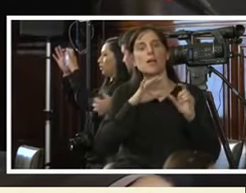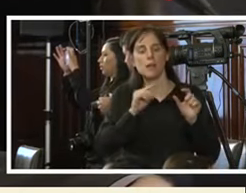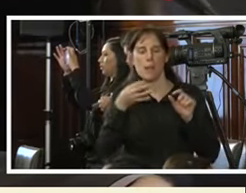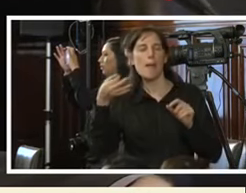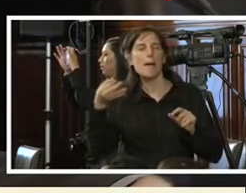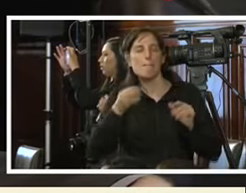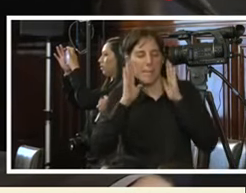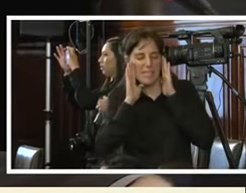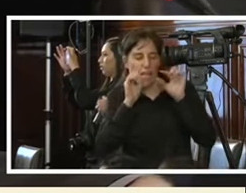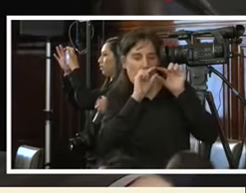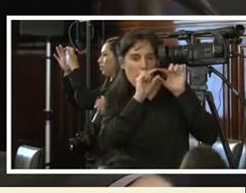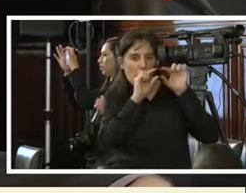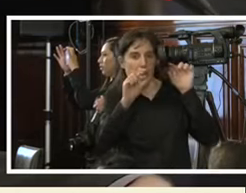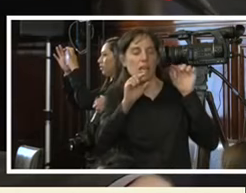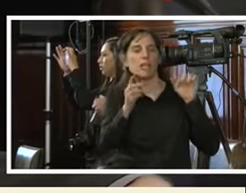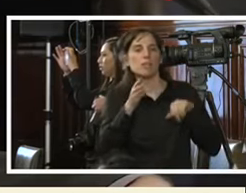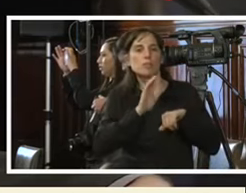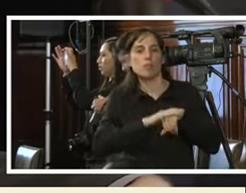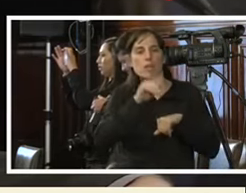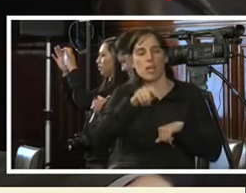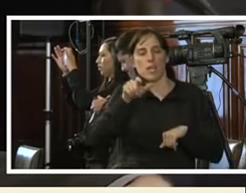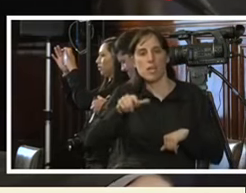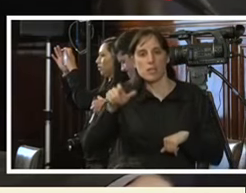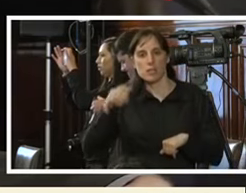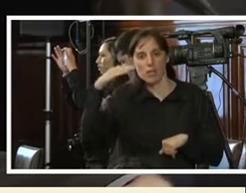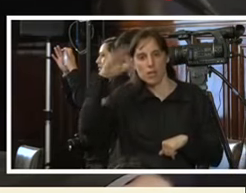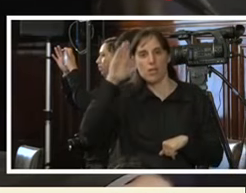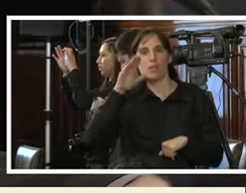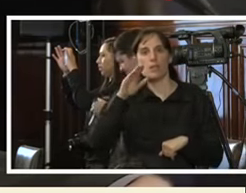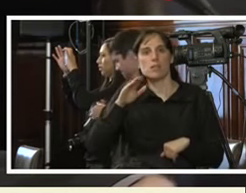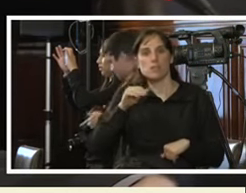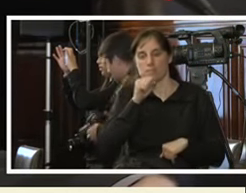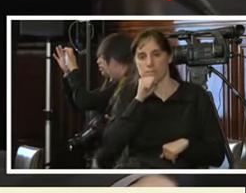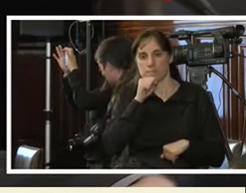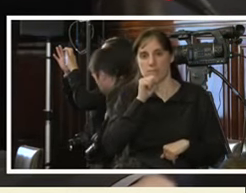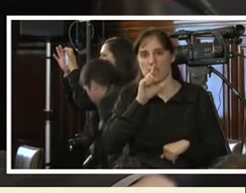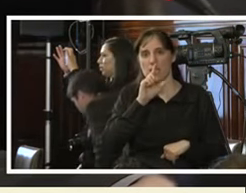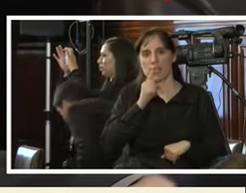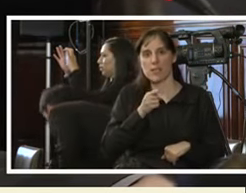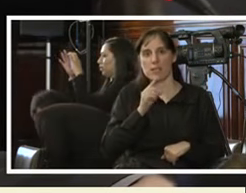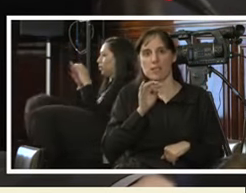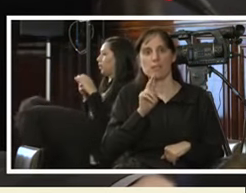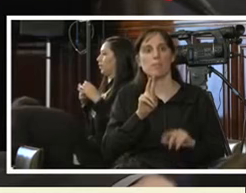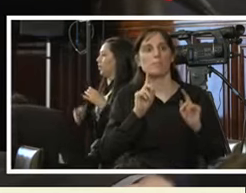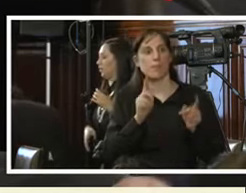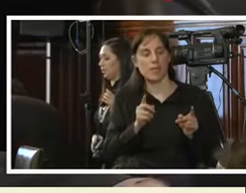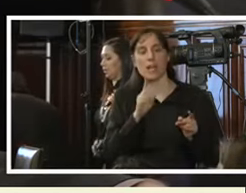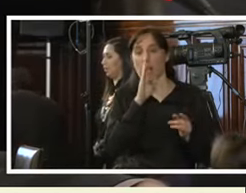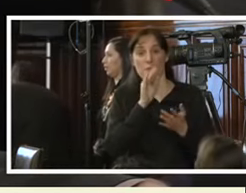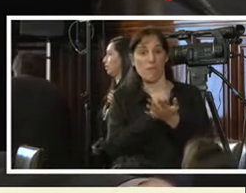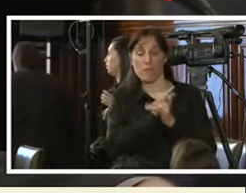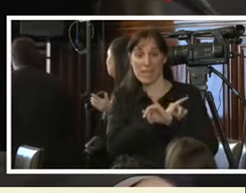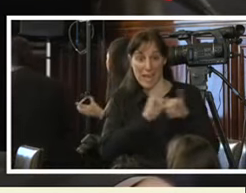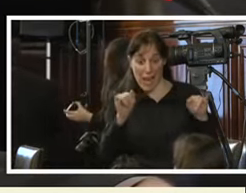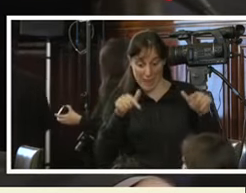específico sobre las personas adultas mayores el gp cuarto emitirá al finalizar esta